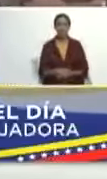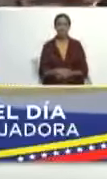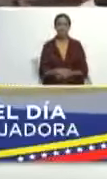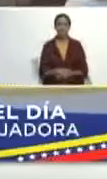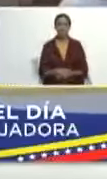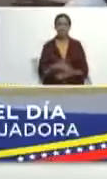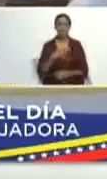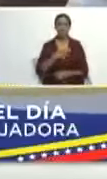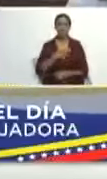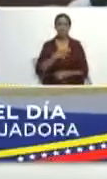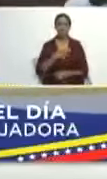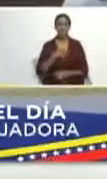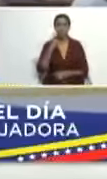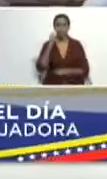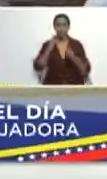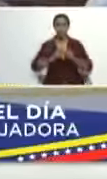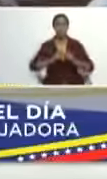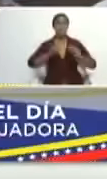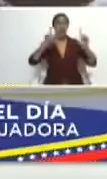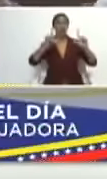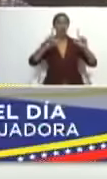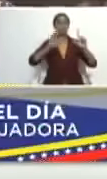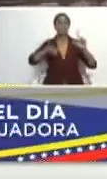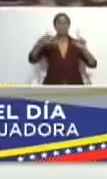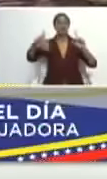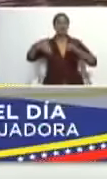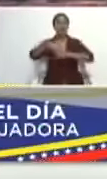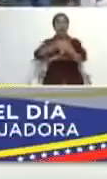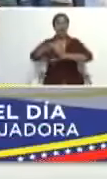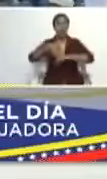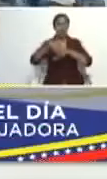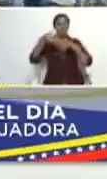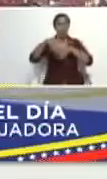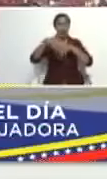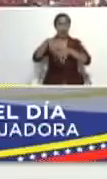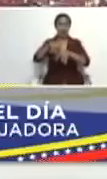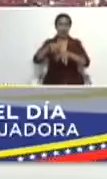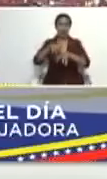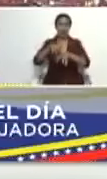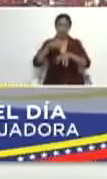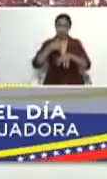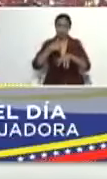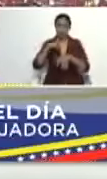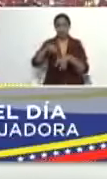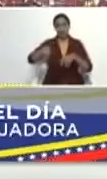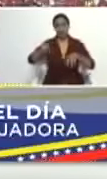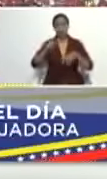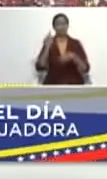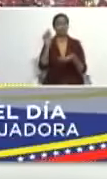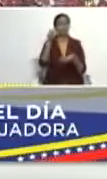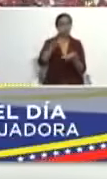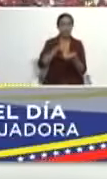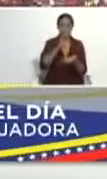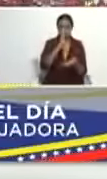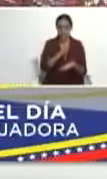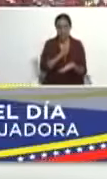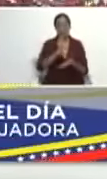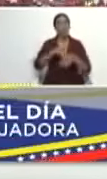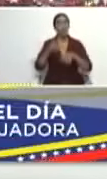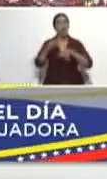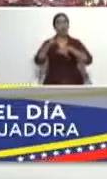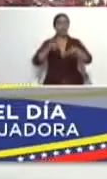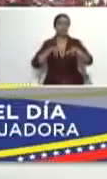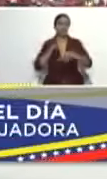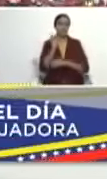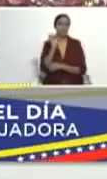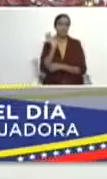Ponme la tarima aquí afuera. La marcha aquí en Caracas continúa. Yo porque me vine, tenía esta asamblea con ustedes para